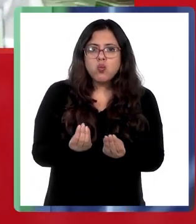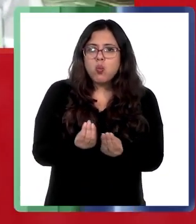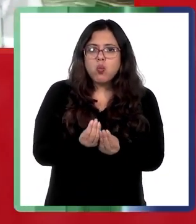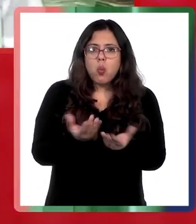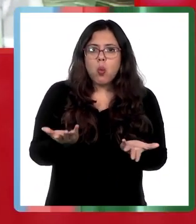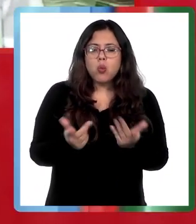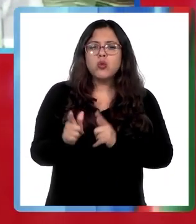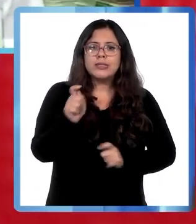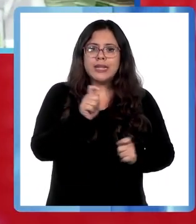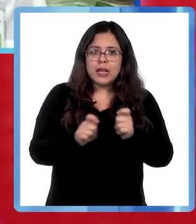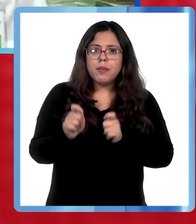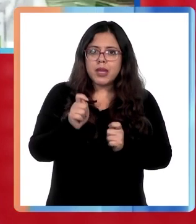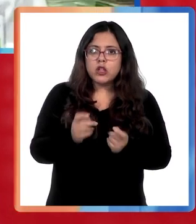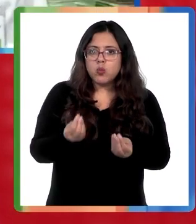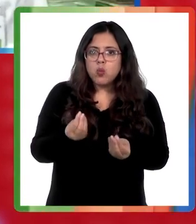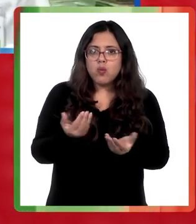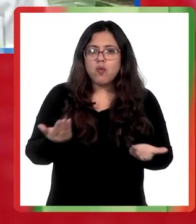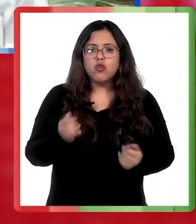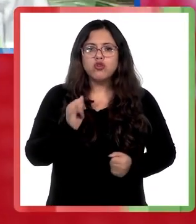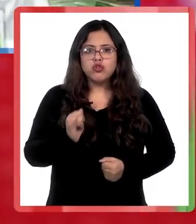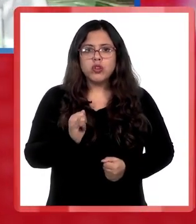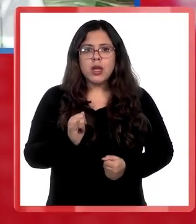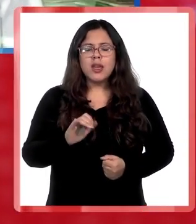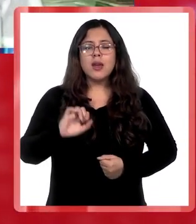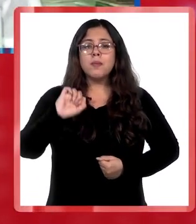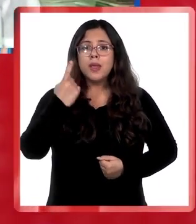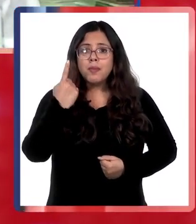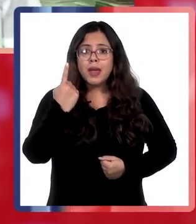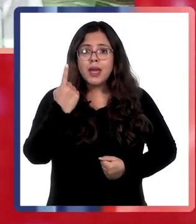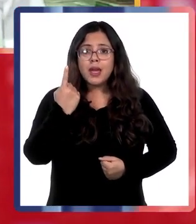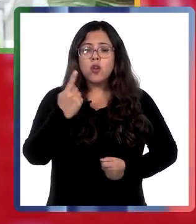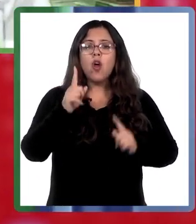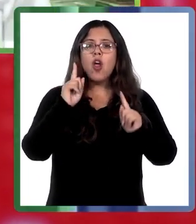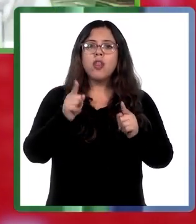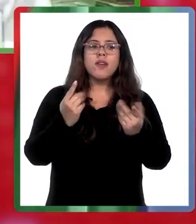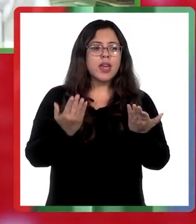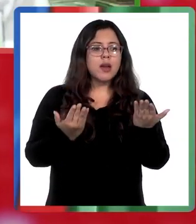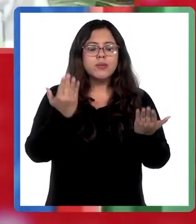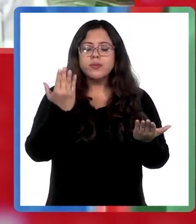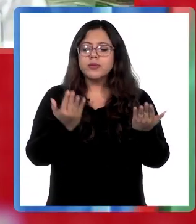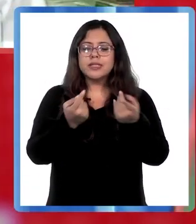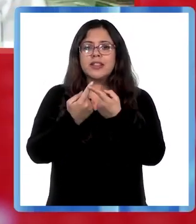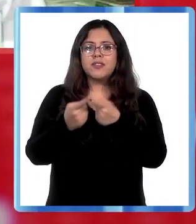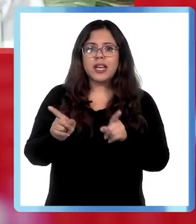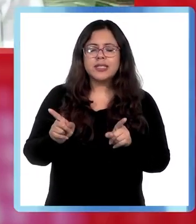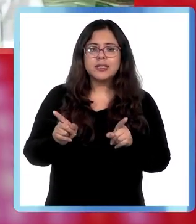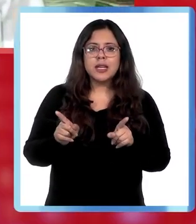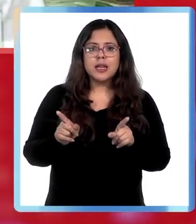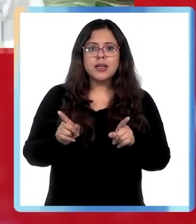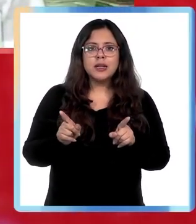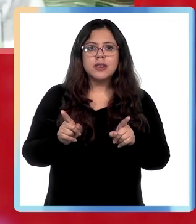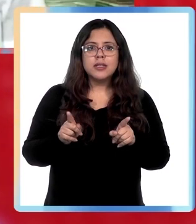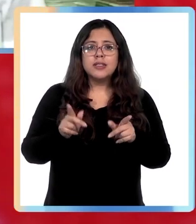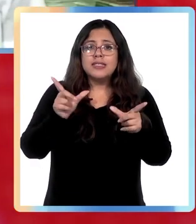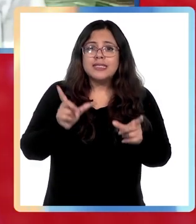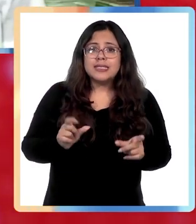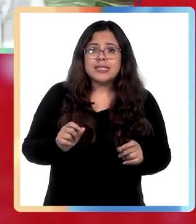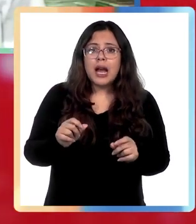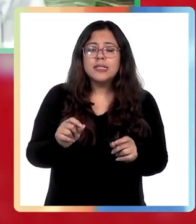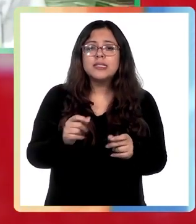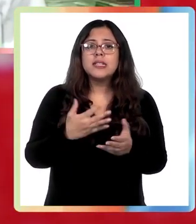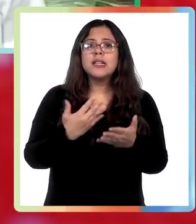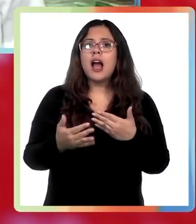Muchos y muchos tratamientos buenos, ¿ya? Lo primero es que hay que diferenciar si es que el cáncer